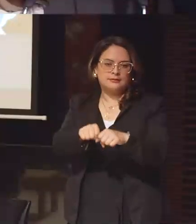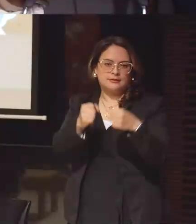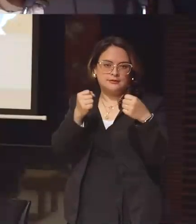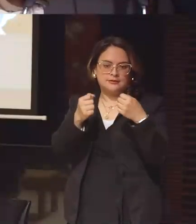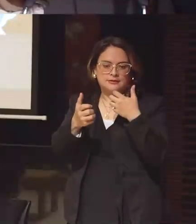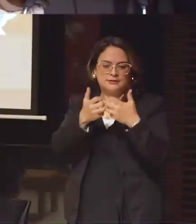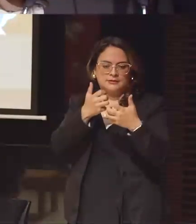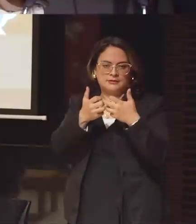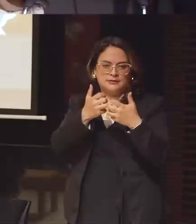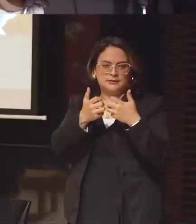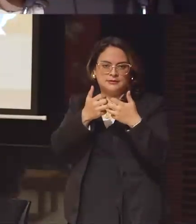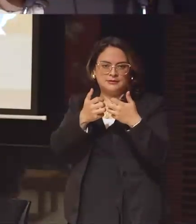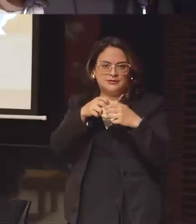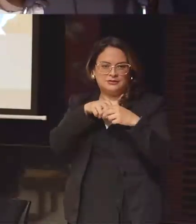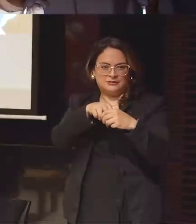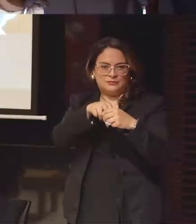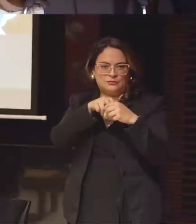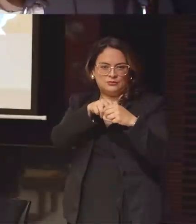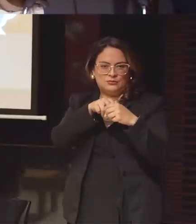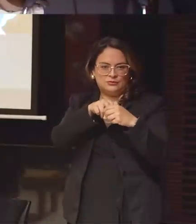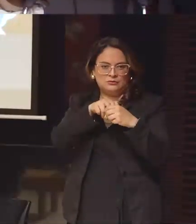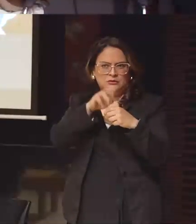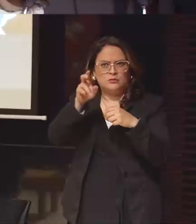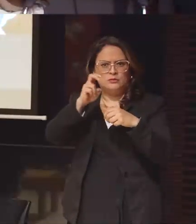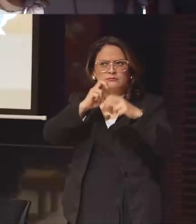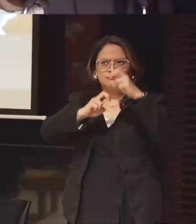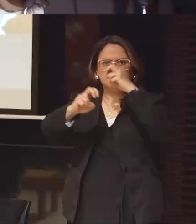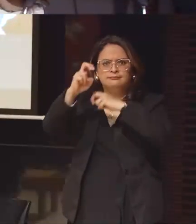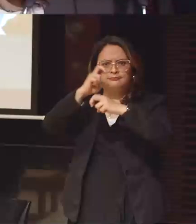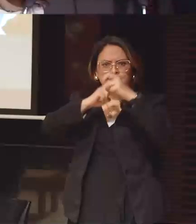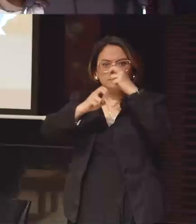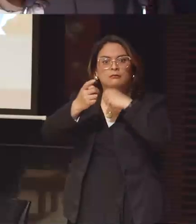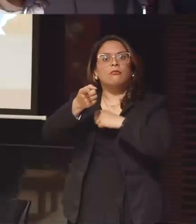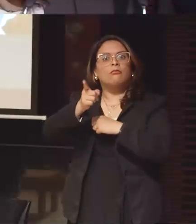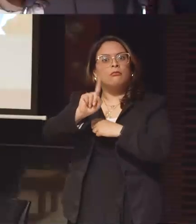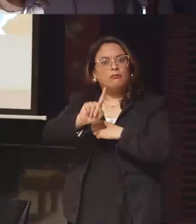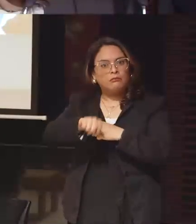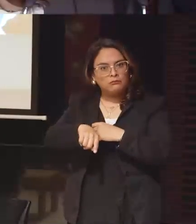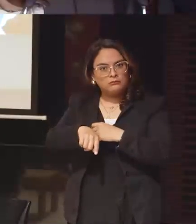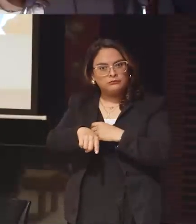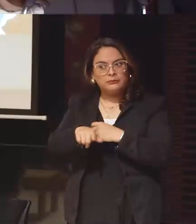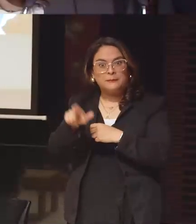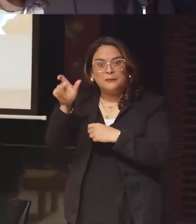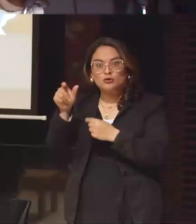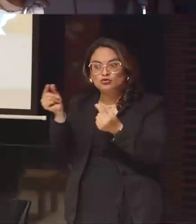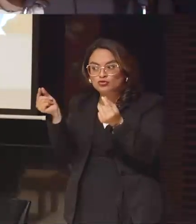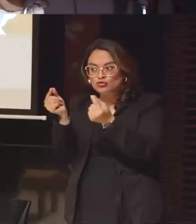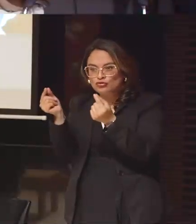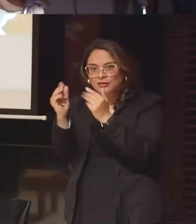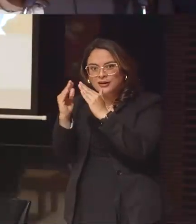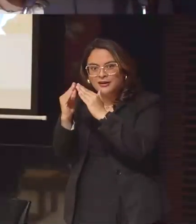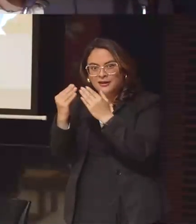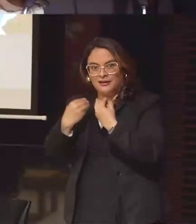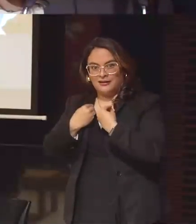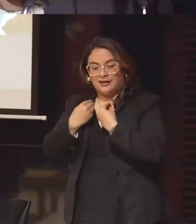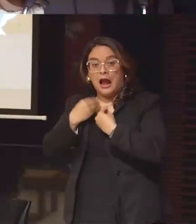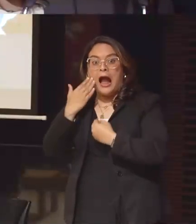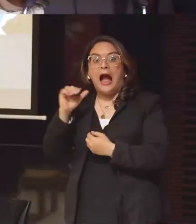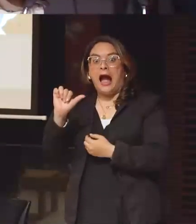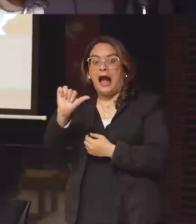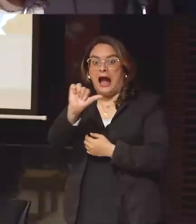llegó incluso a Transmicable. Y sin embargo, los vecinos, en particular las vecinas,